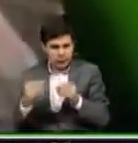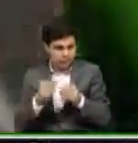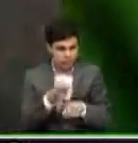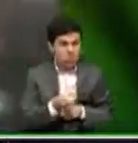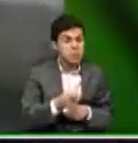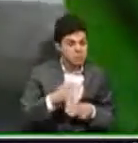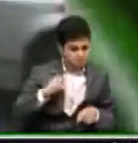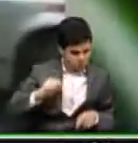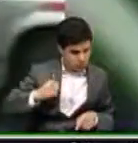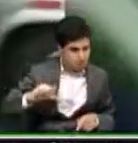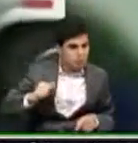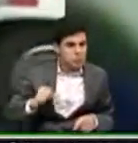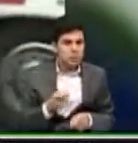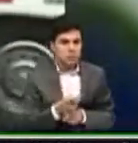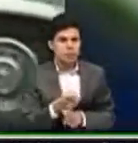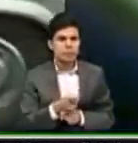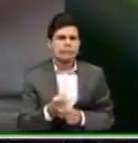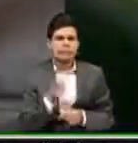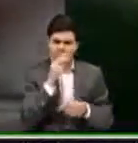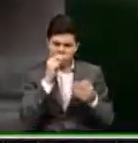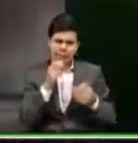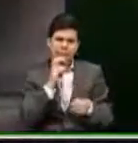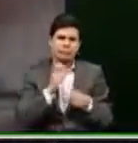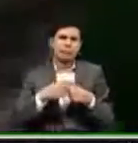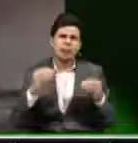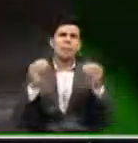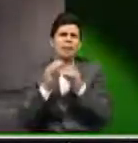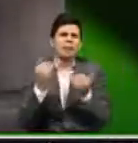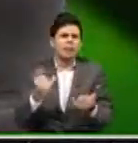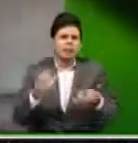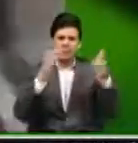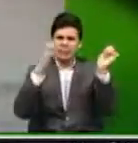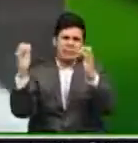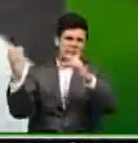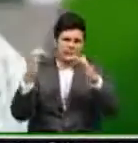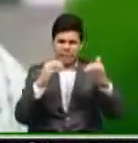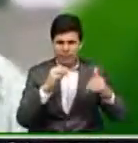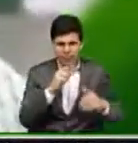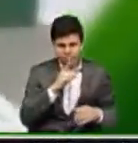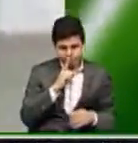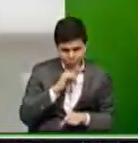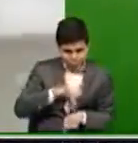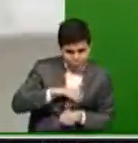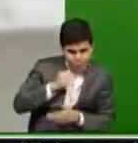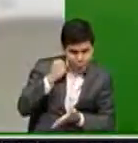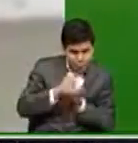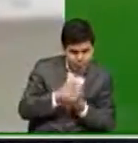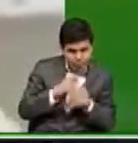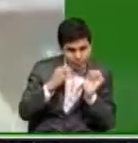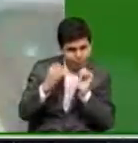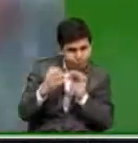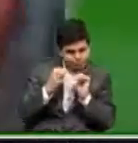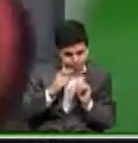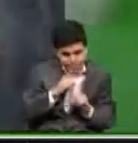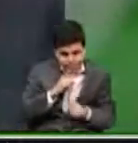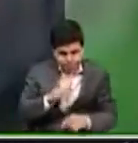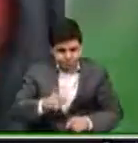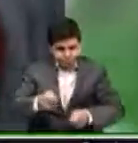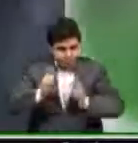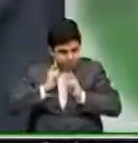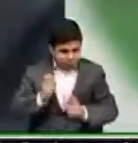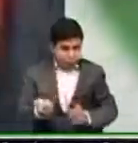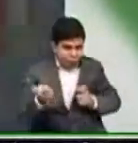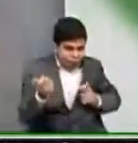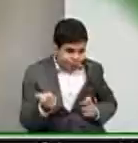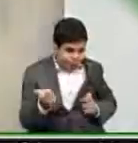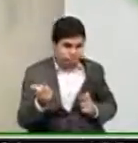así como su participación involuntaria en los conflictos armados, también hacen parte de los trabajos a los que son